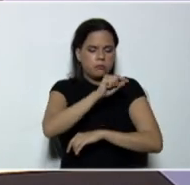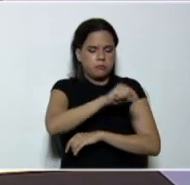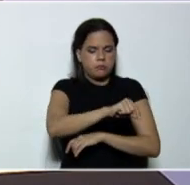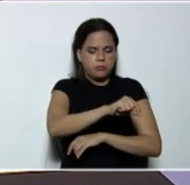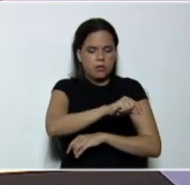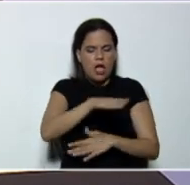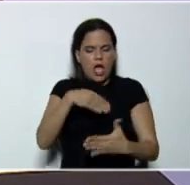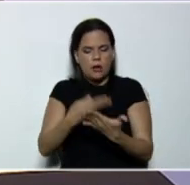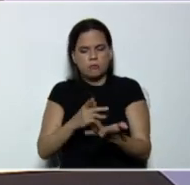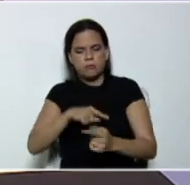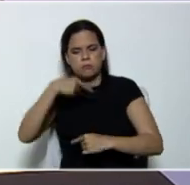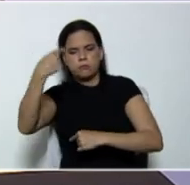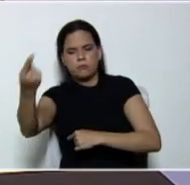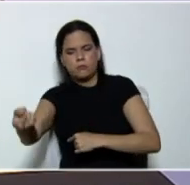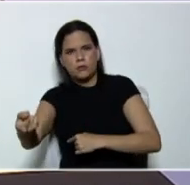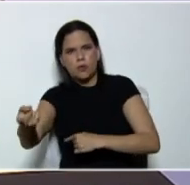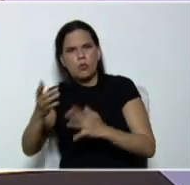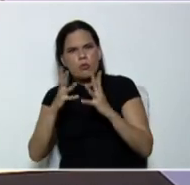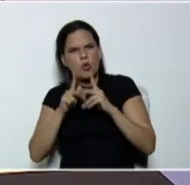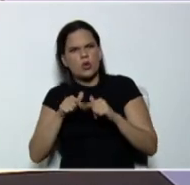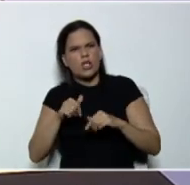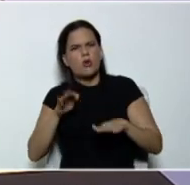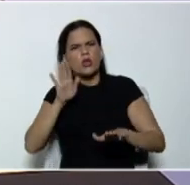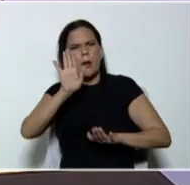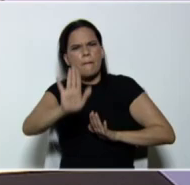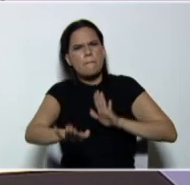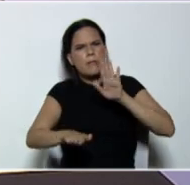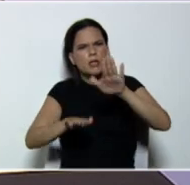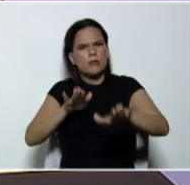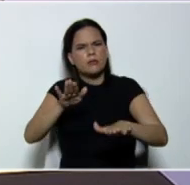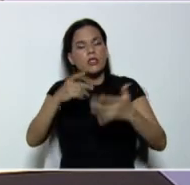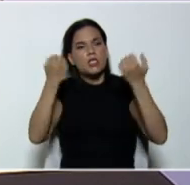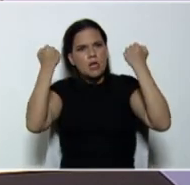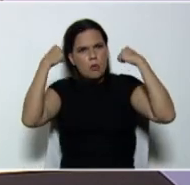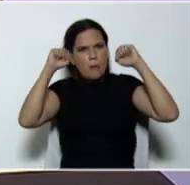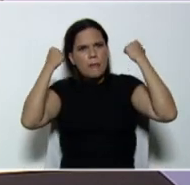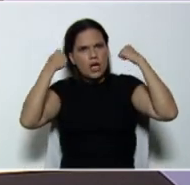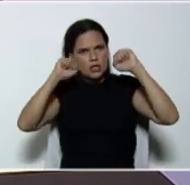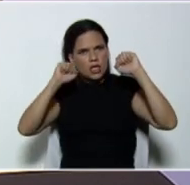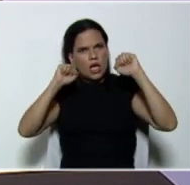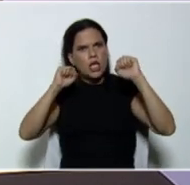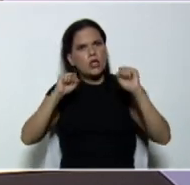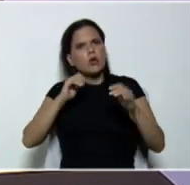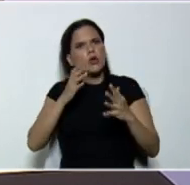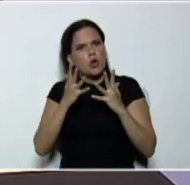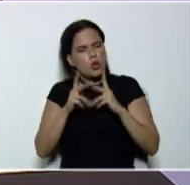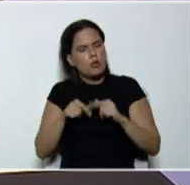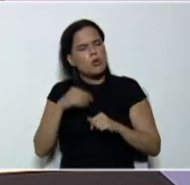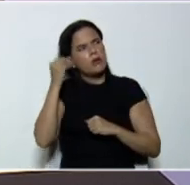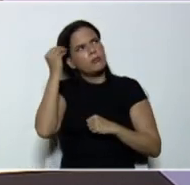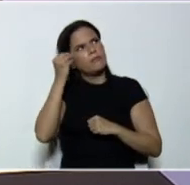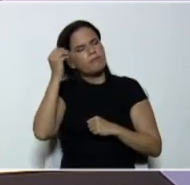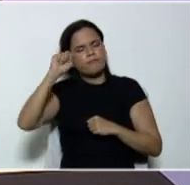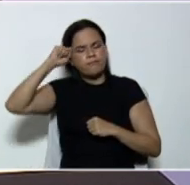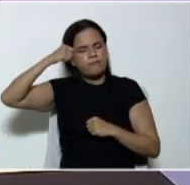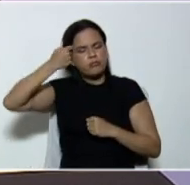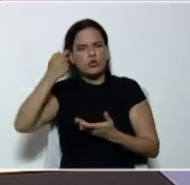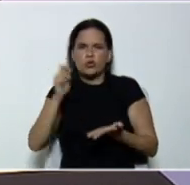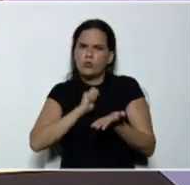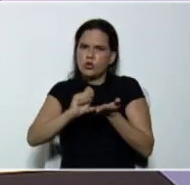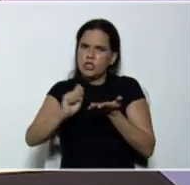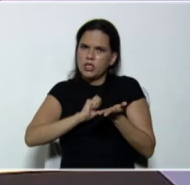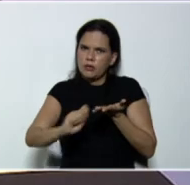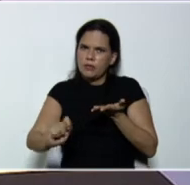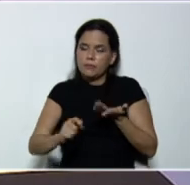contar cuántos pasos damos. Y así vamos practicando la secuencia de los números y pensando, recordando cómo se escriben.